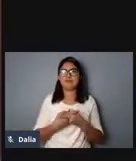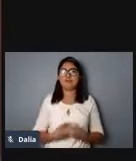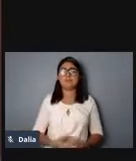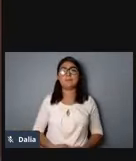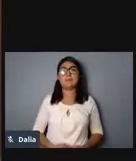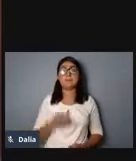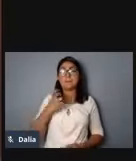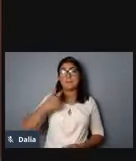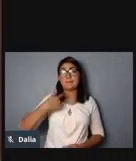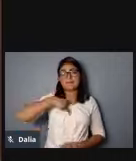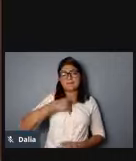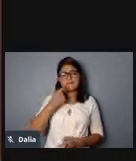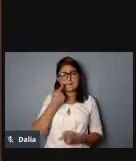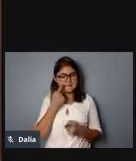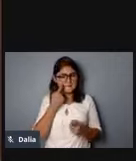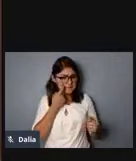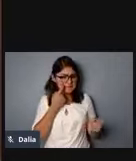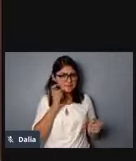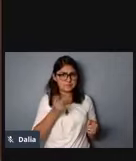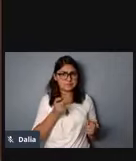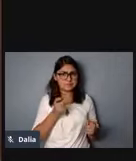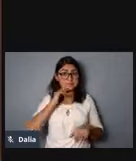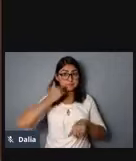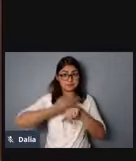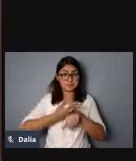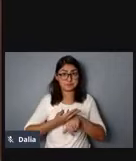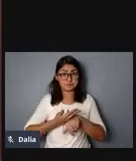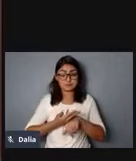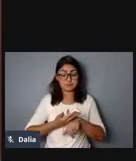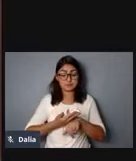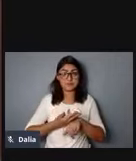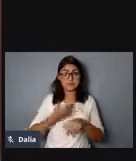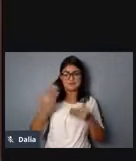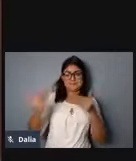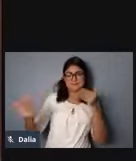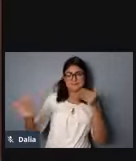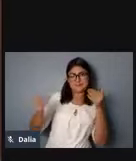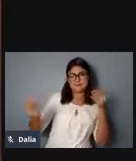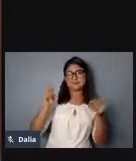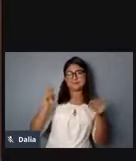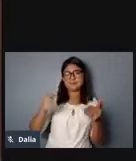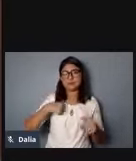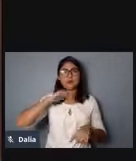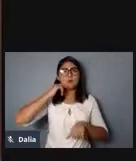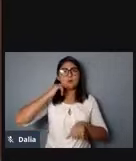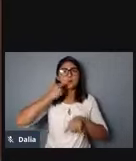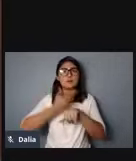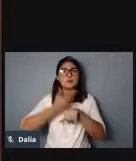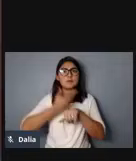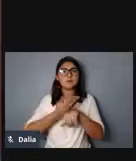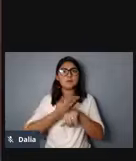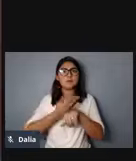ser responsable porque debo y ser responsable porque quiero.